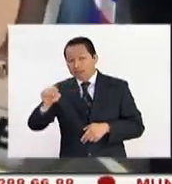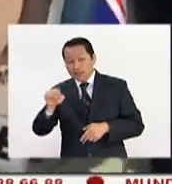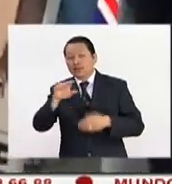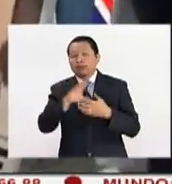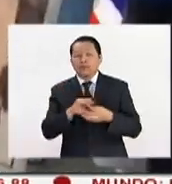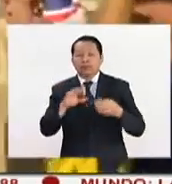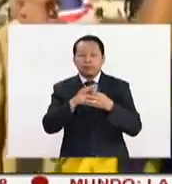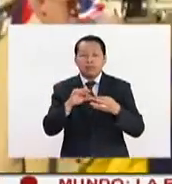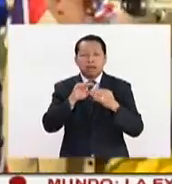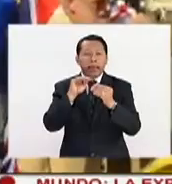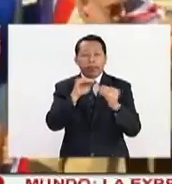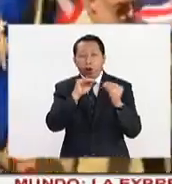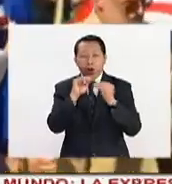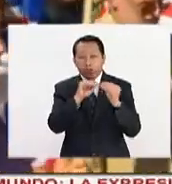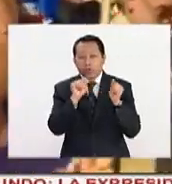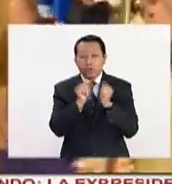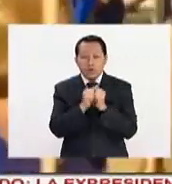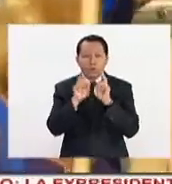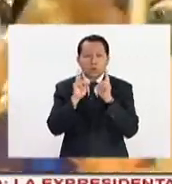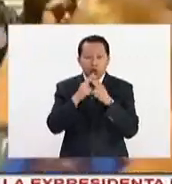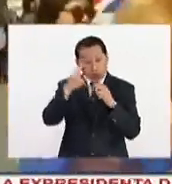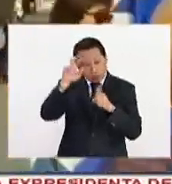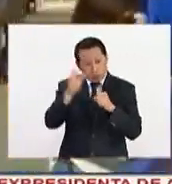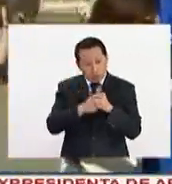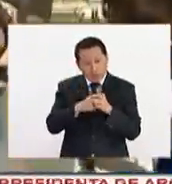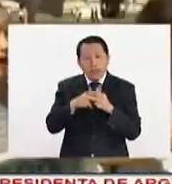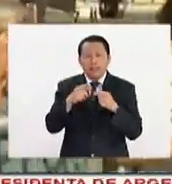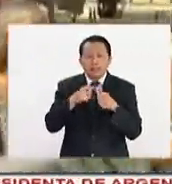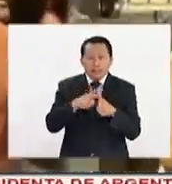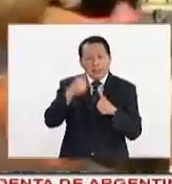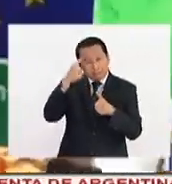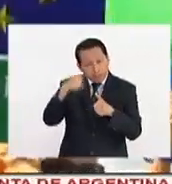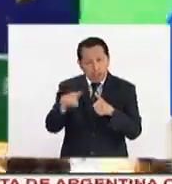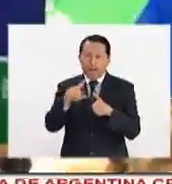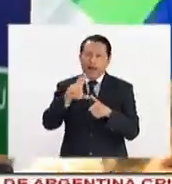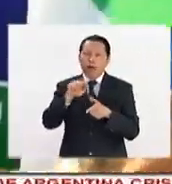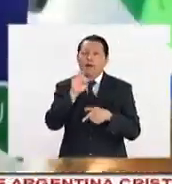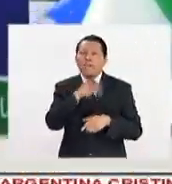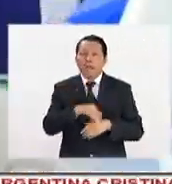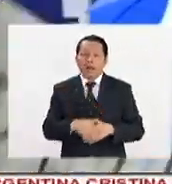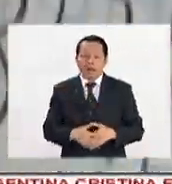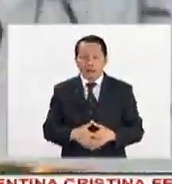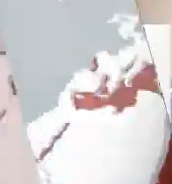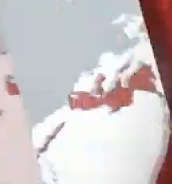las negociaciones con la Unión Europea continuarán a fin de que nadie salga perjudicado.